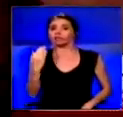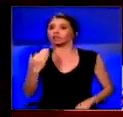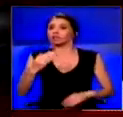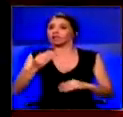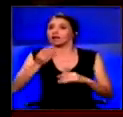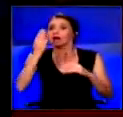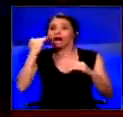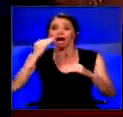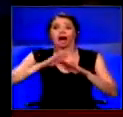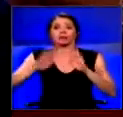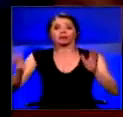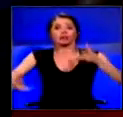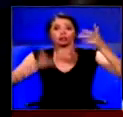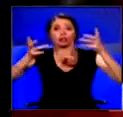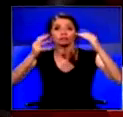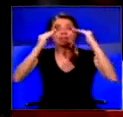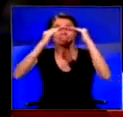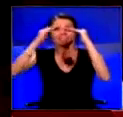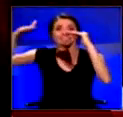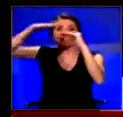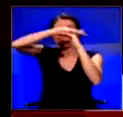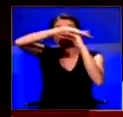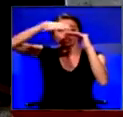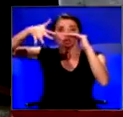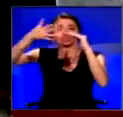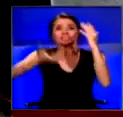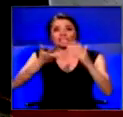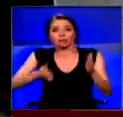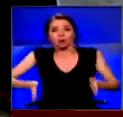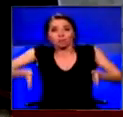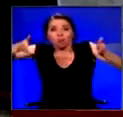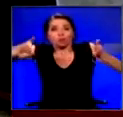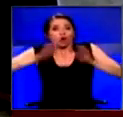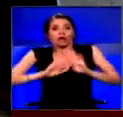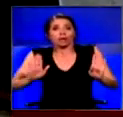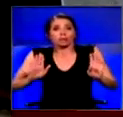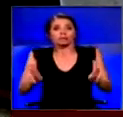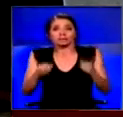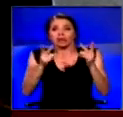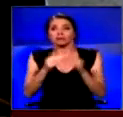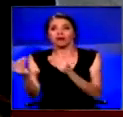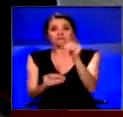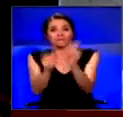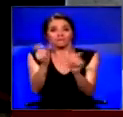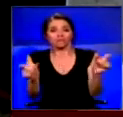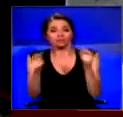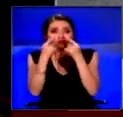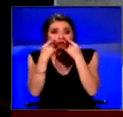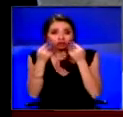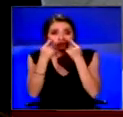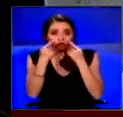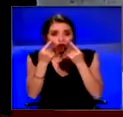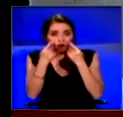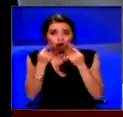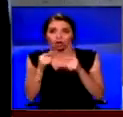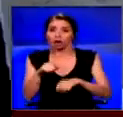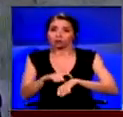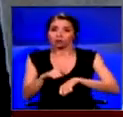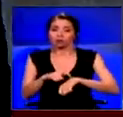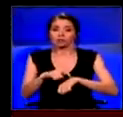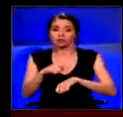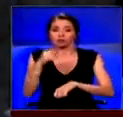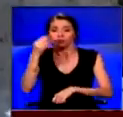ni una cosa, todo quemado, y las piedras pancho también. Pues los vecinos muchos estaban llorando, ¿no? Fueron momentos muy